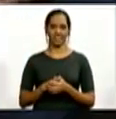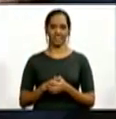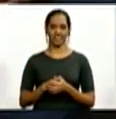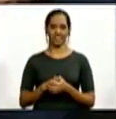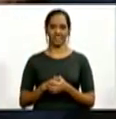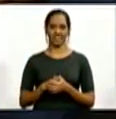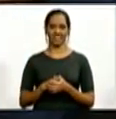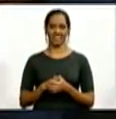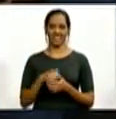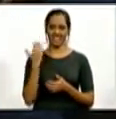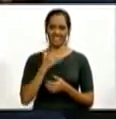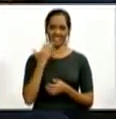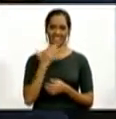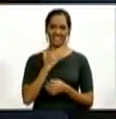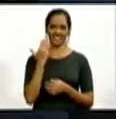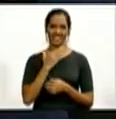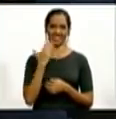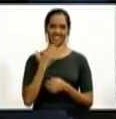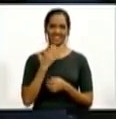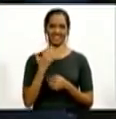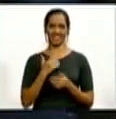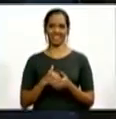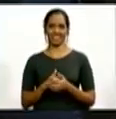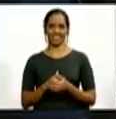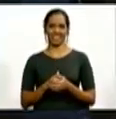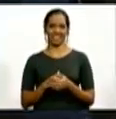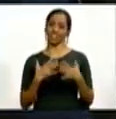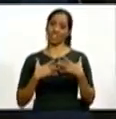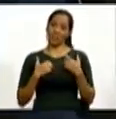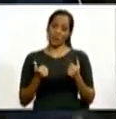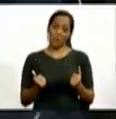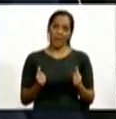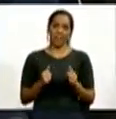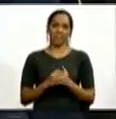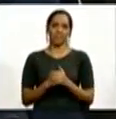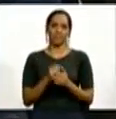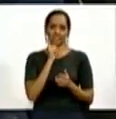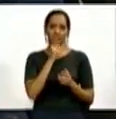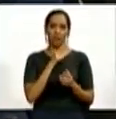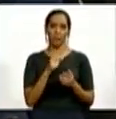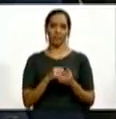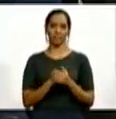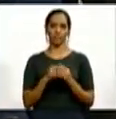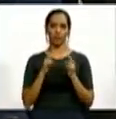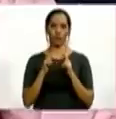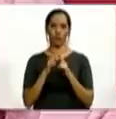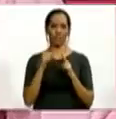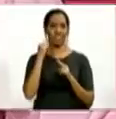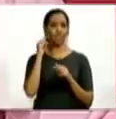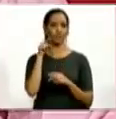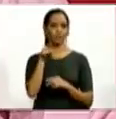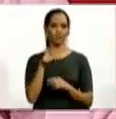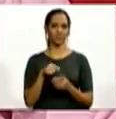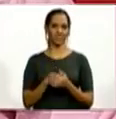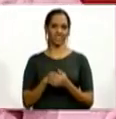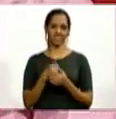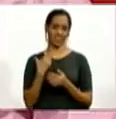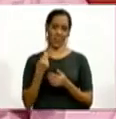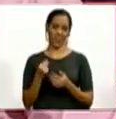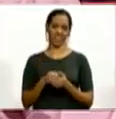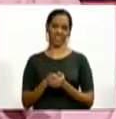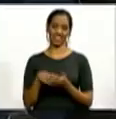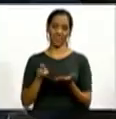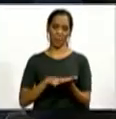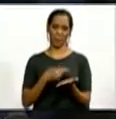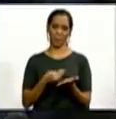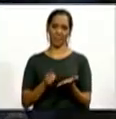fue arroba el negro tuyo. Bueno, te he salvado. Sí, sí. Pero lo estás nombrando. ¿Tú conoces al negro tuyo? Ajá. No. Chale mantequilla.